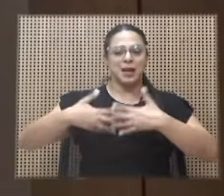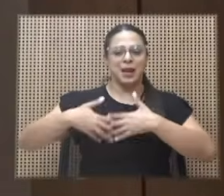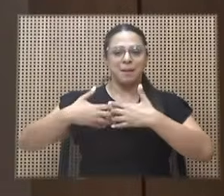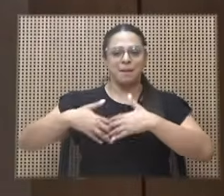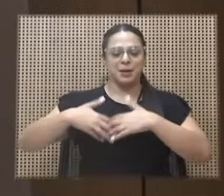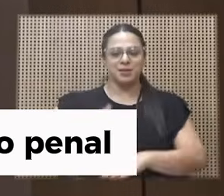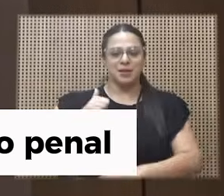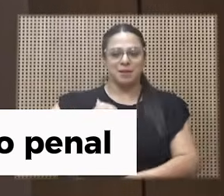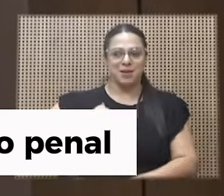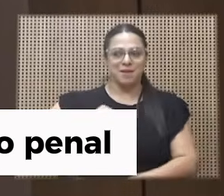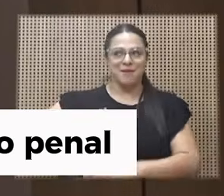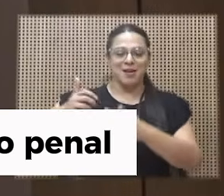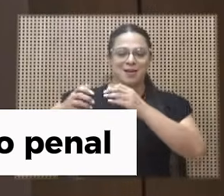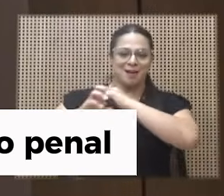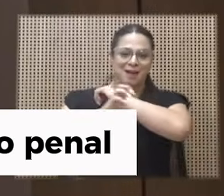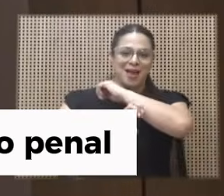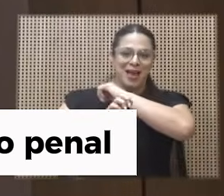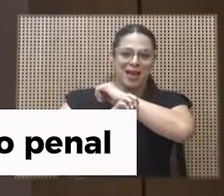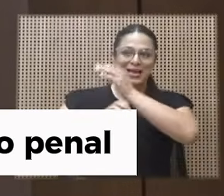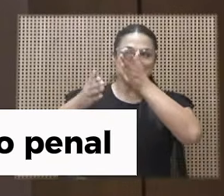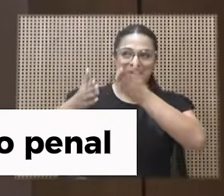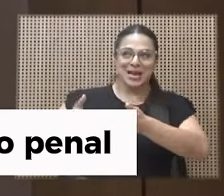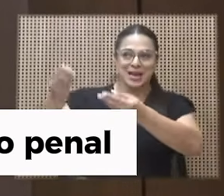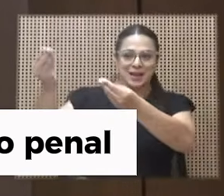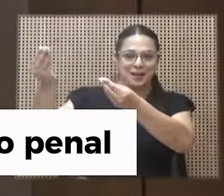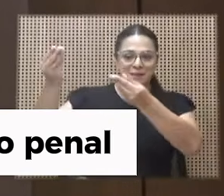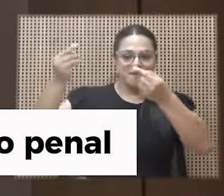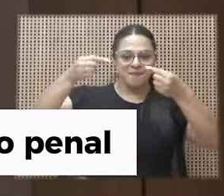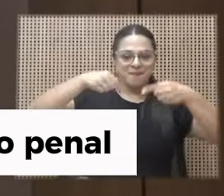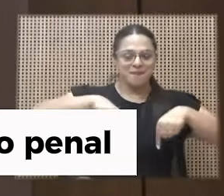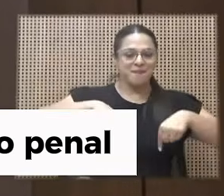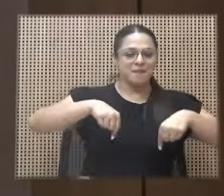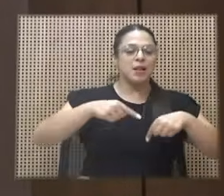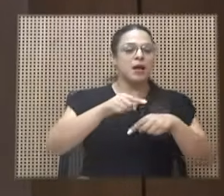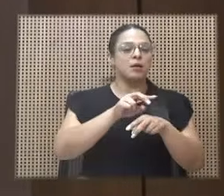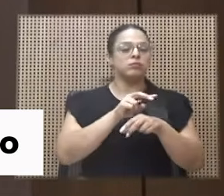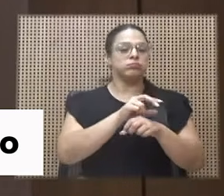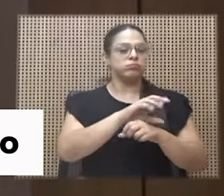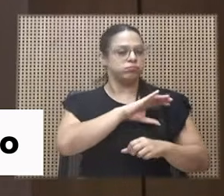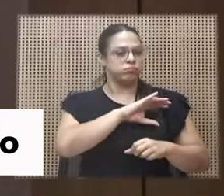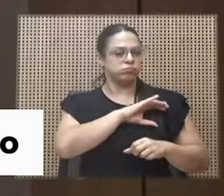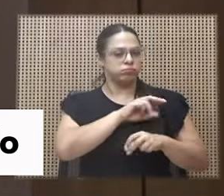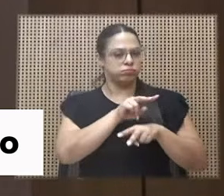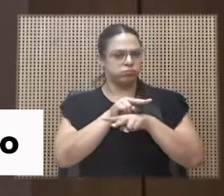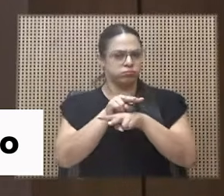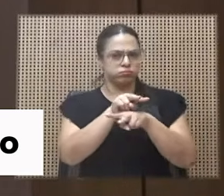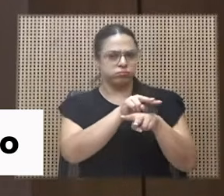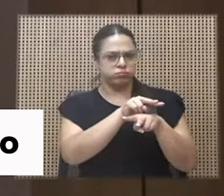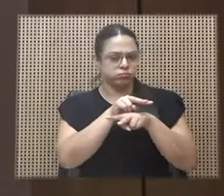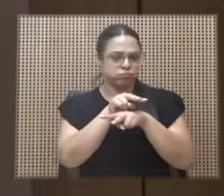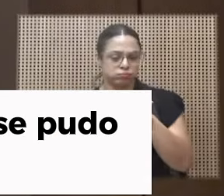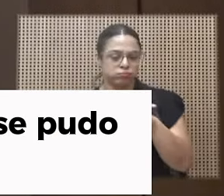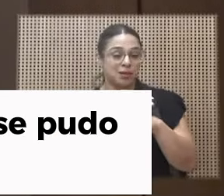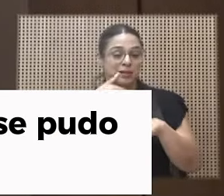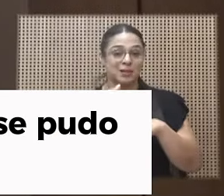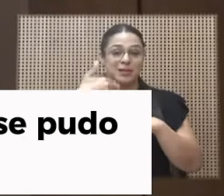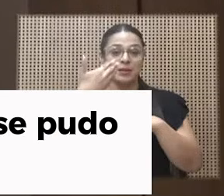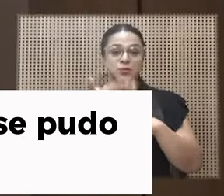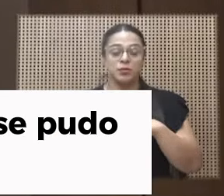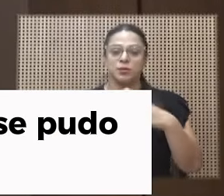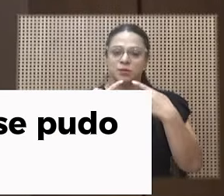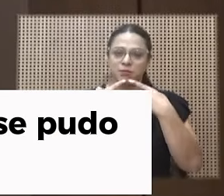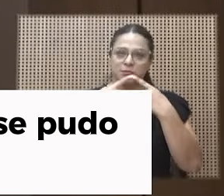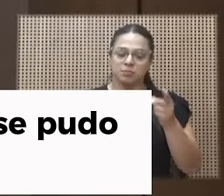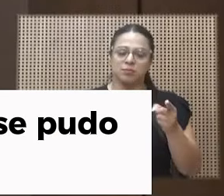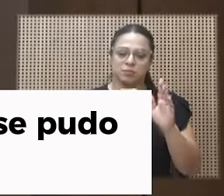extranjera la seguridad y la vigilancia de un centro penal que posteriormente fue declarado